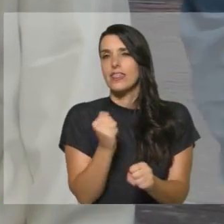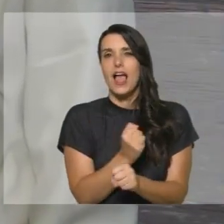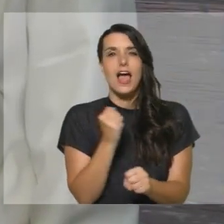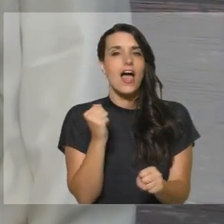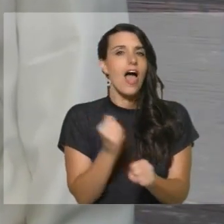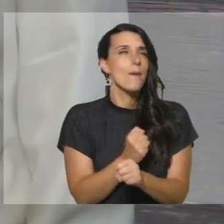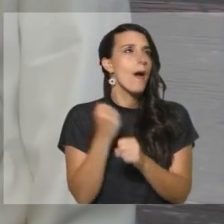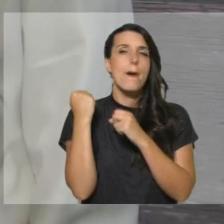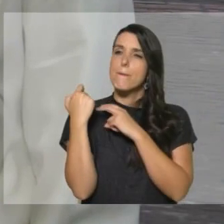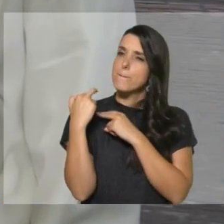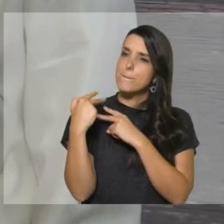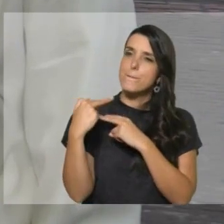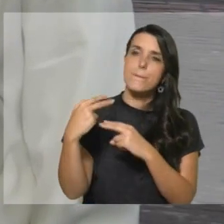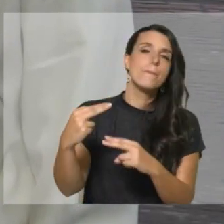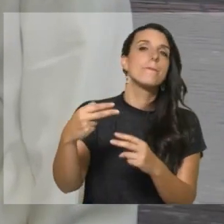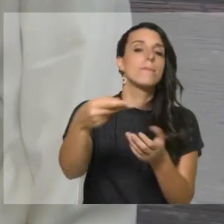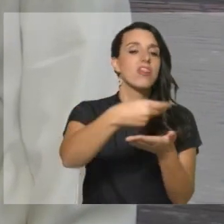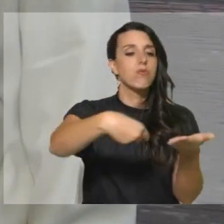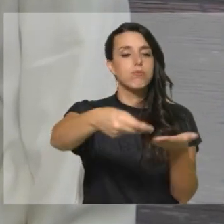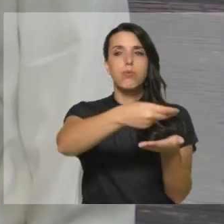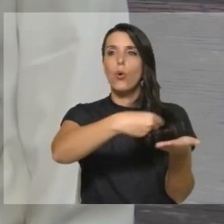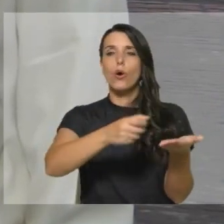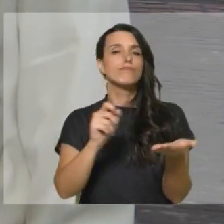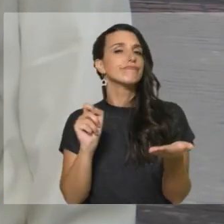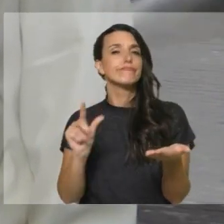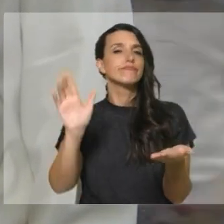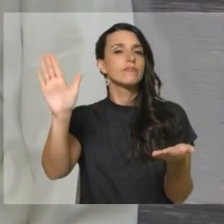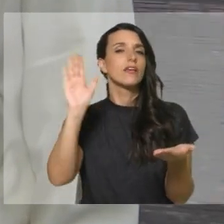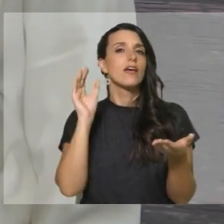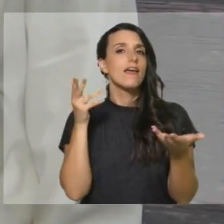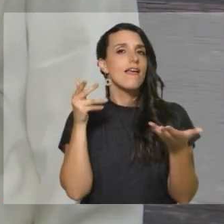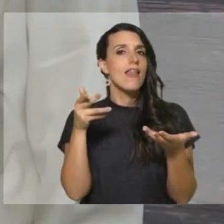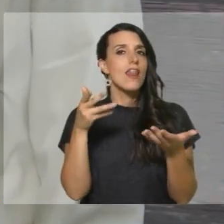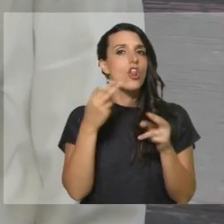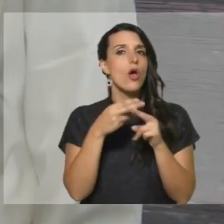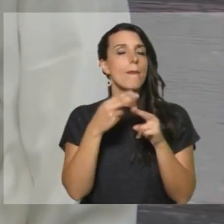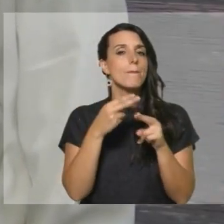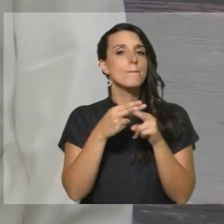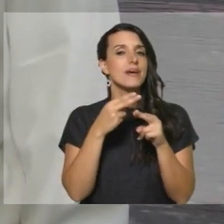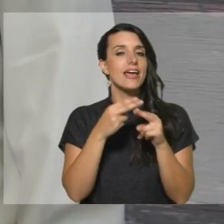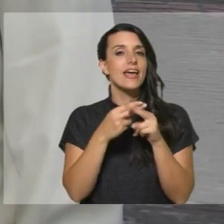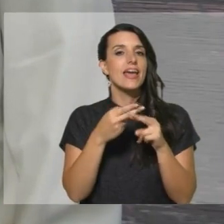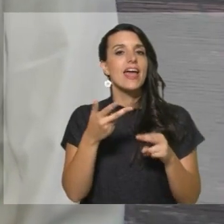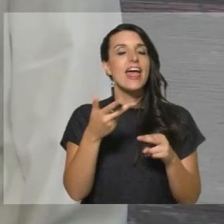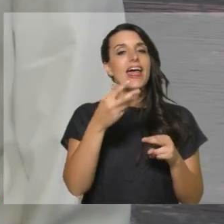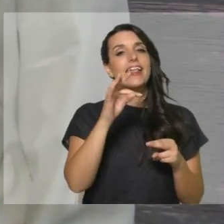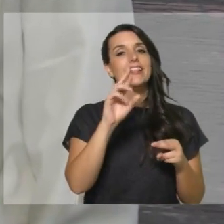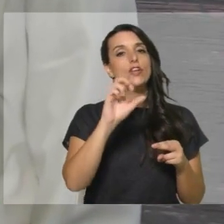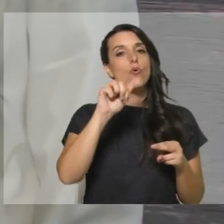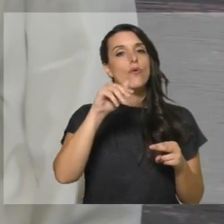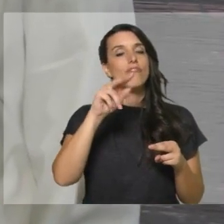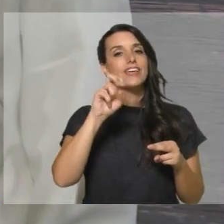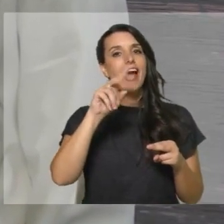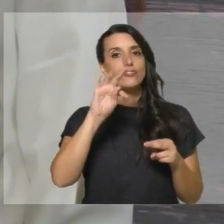muy sostenida, con un lenguaje muy propio. En este caso su obra se llama Triunvirato, y es una escena